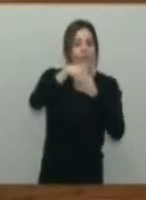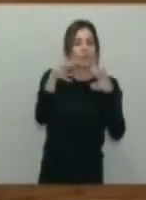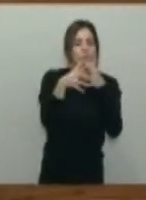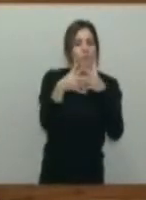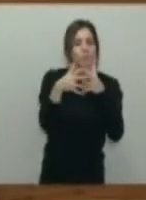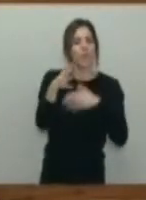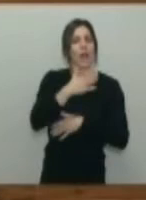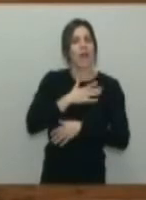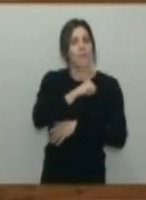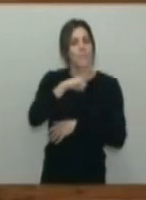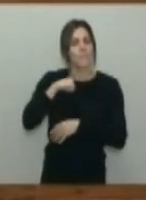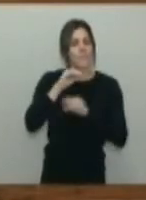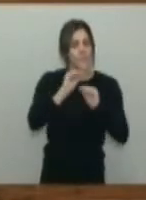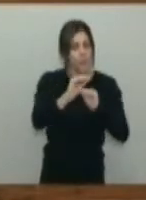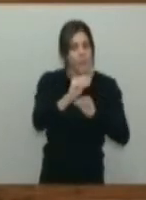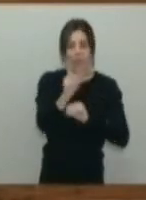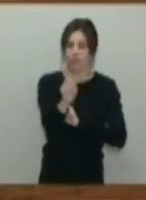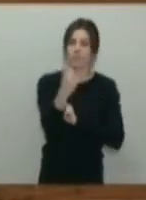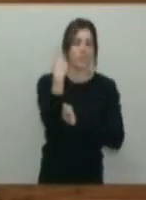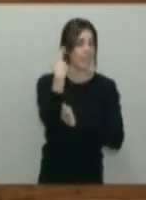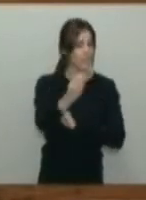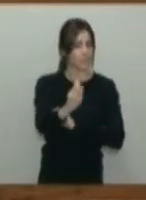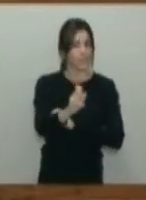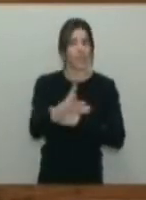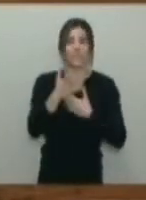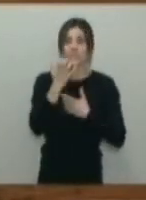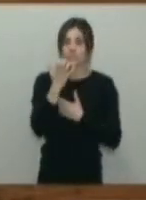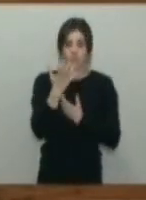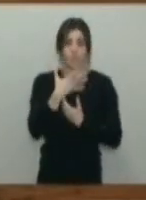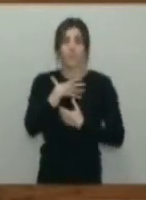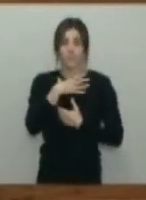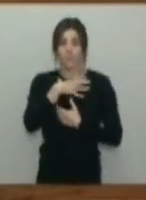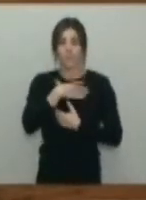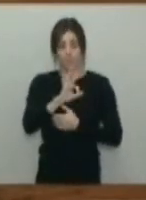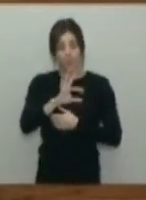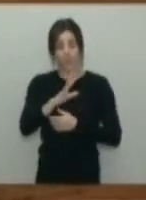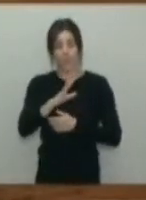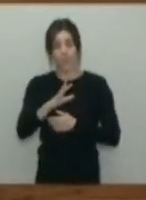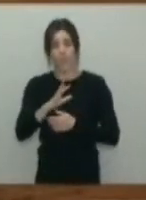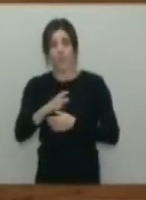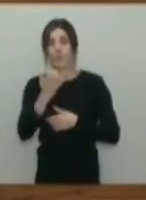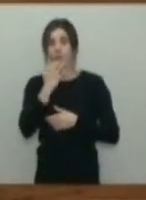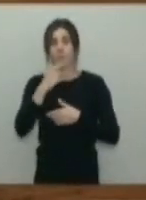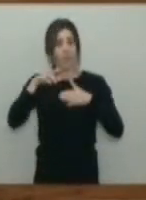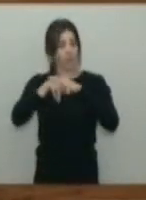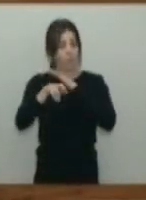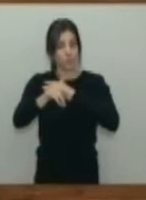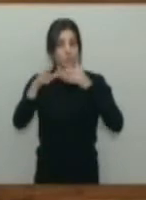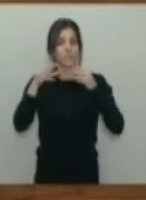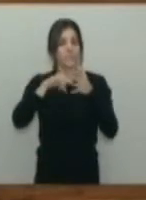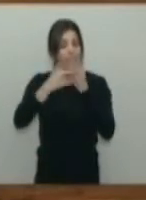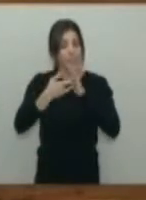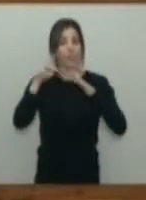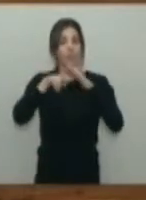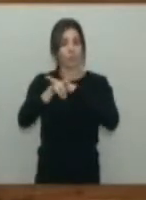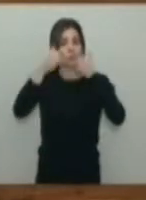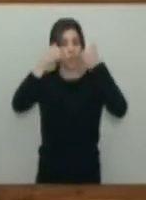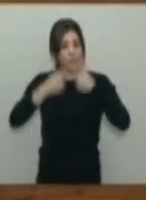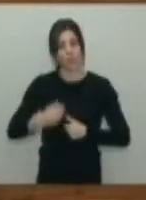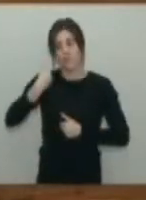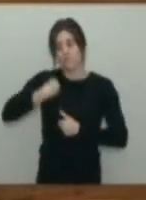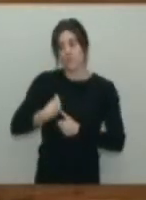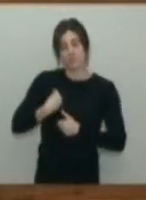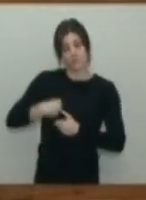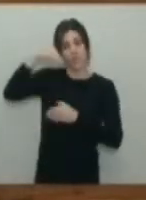con utilizar para su adecuado funcionamiento los medios técnicos y humanos de la propia Consejería de Economía y Empleo, a la que entendemos que este